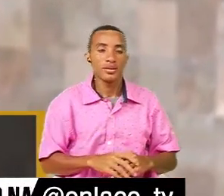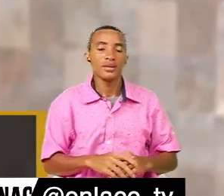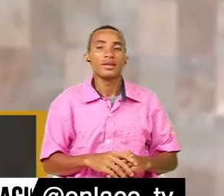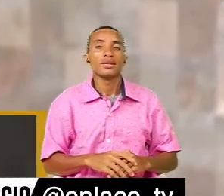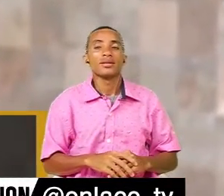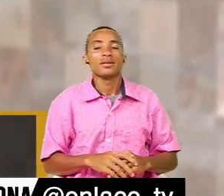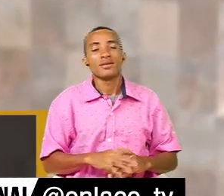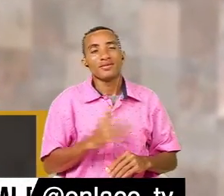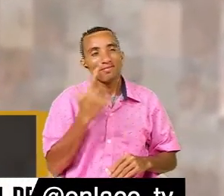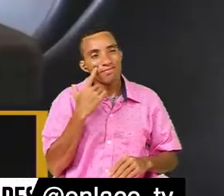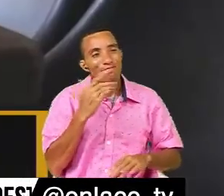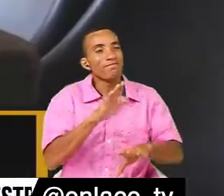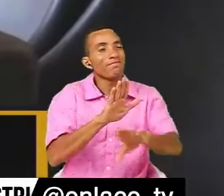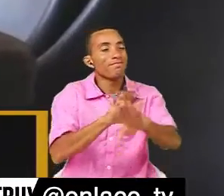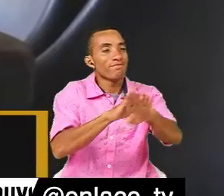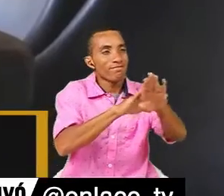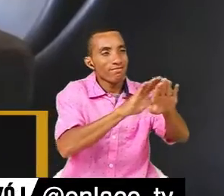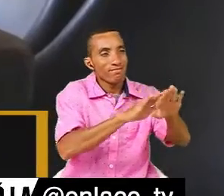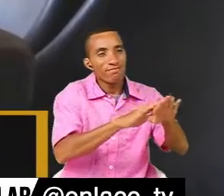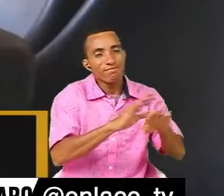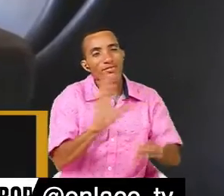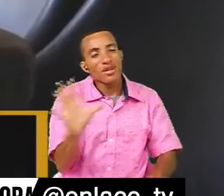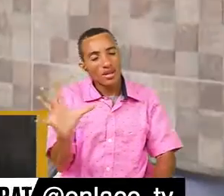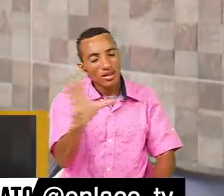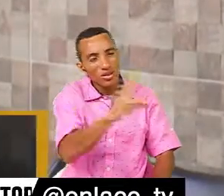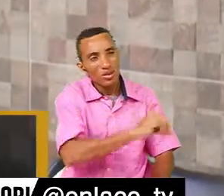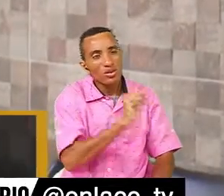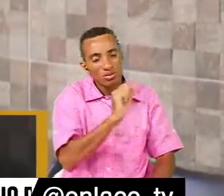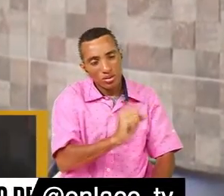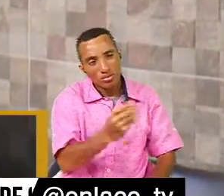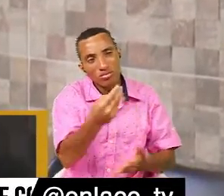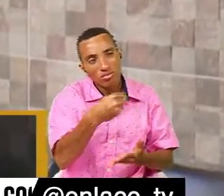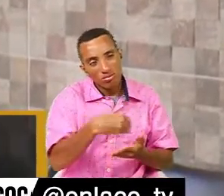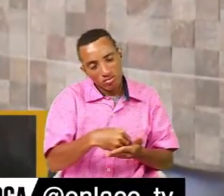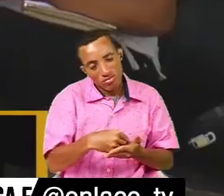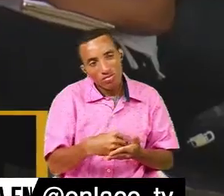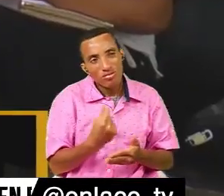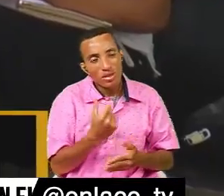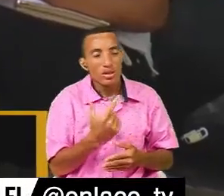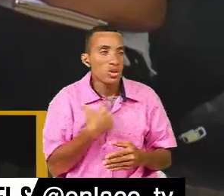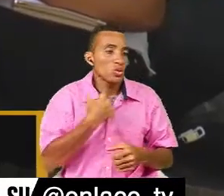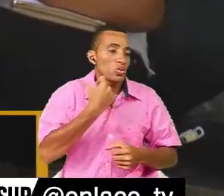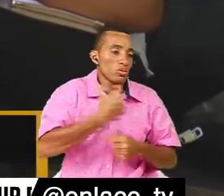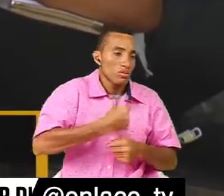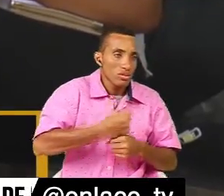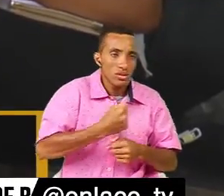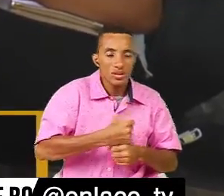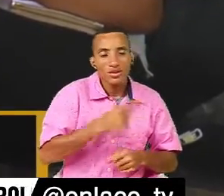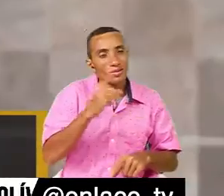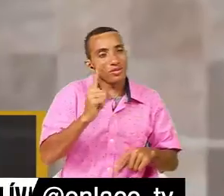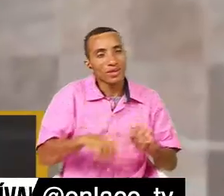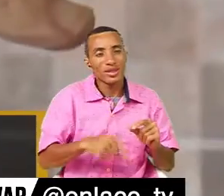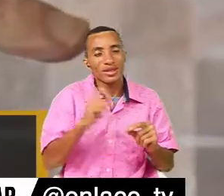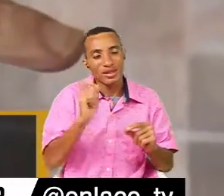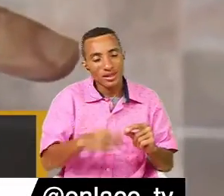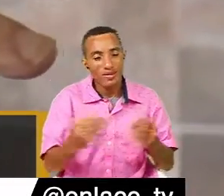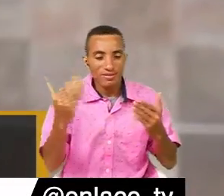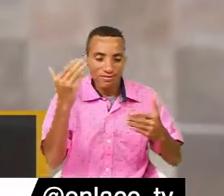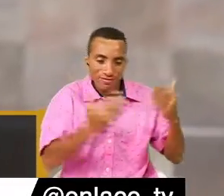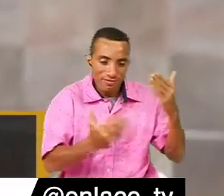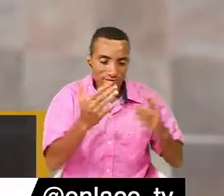hace un llamado a los barranqueños para que le hagan un aporte económico, debido a que no puede trabajar y aún tiene exámenes y citas